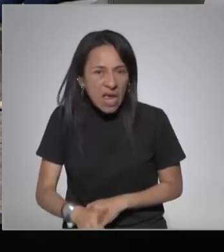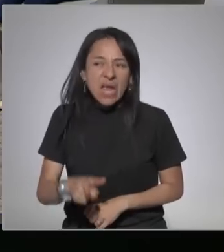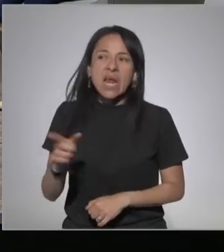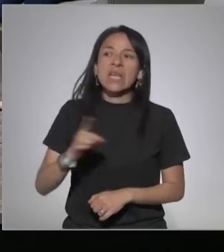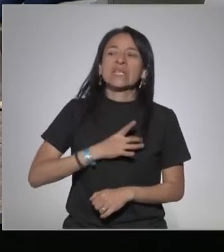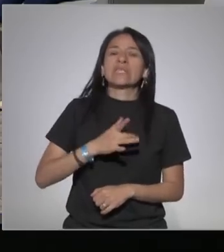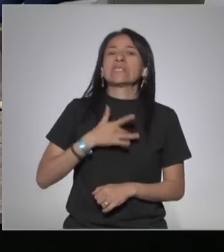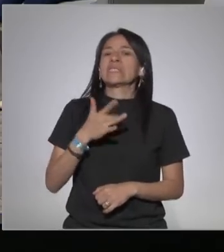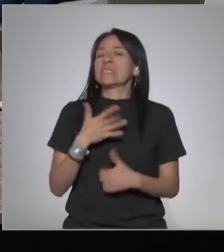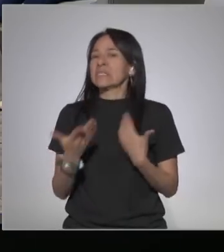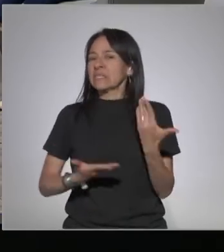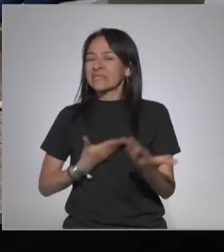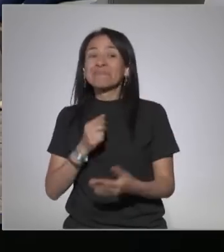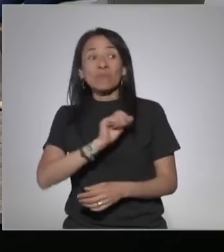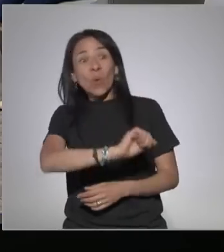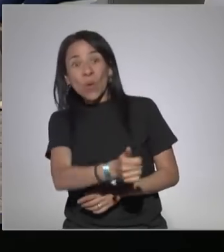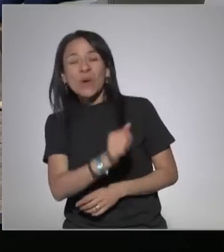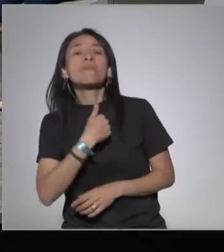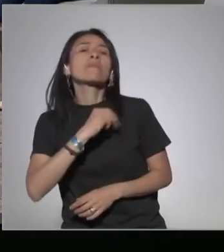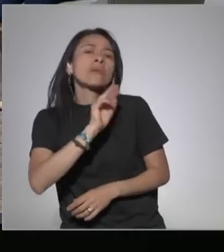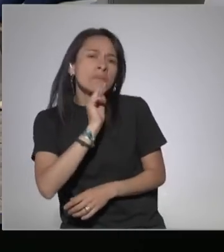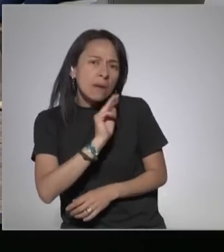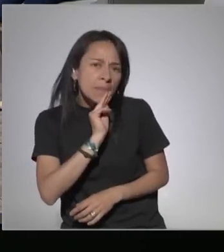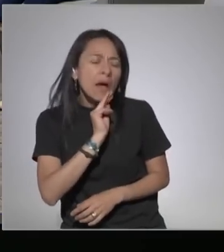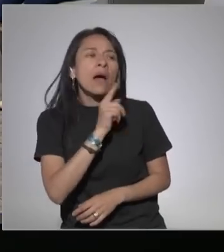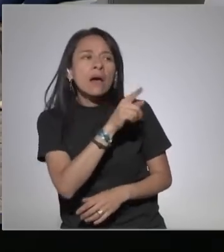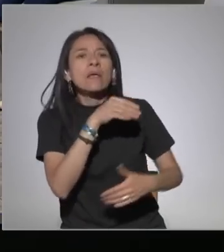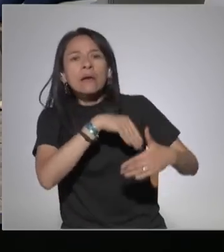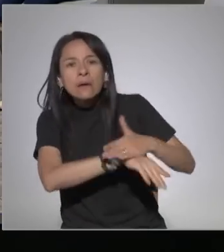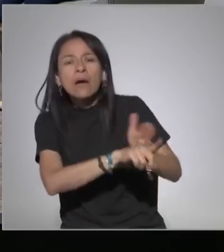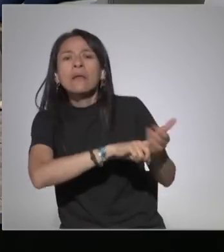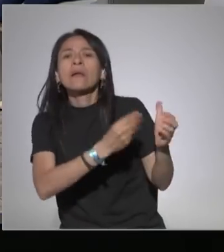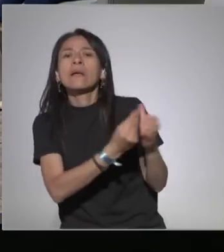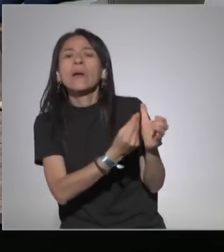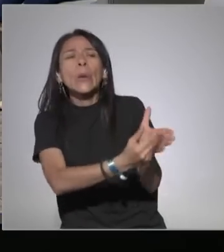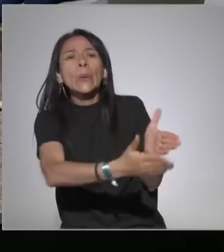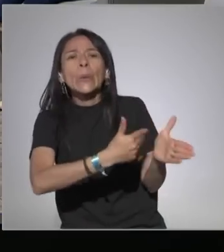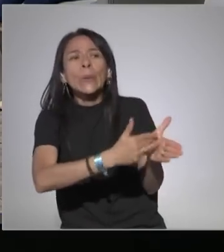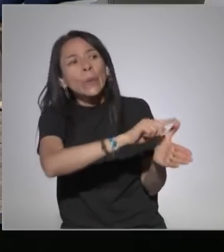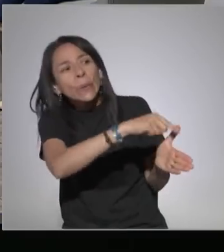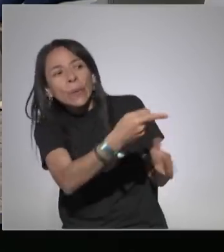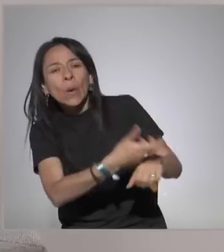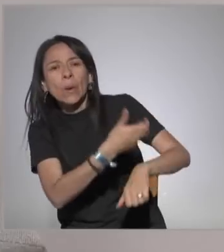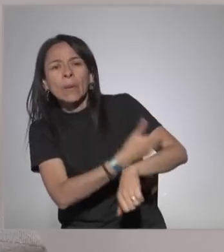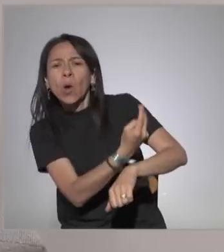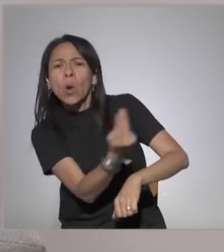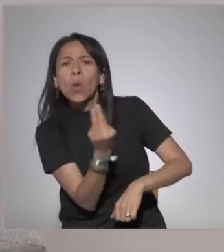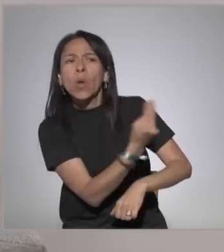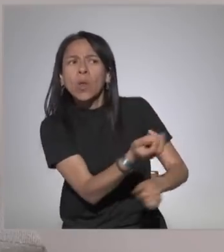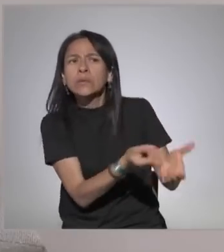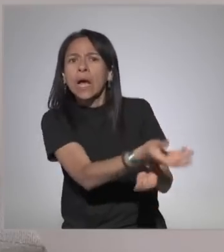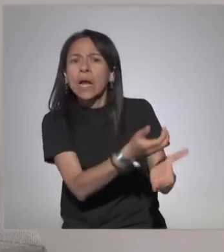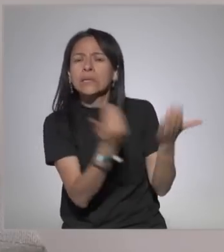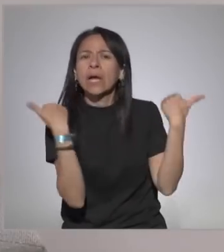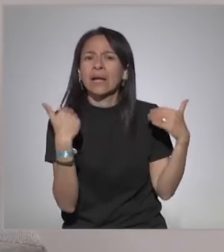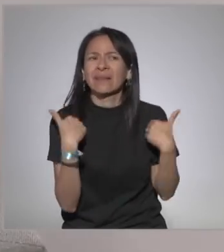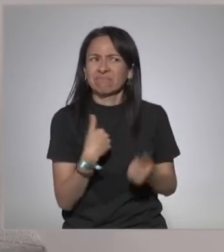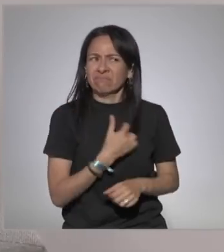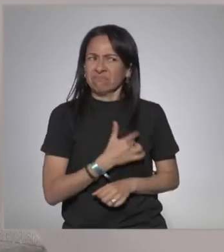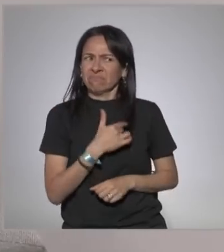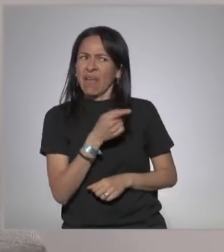llegaba, que decían, mi mamá está saliendo con un compañero de su clase de cocina y no sabemos sus intenciones. Y la pregunta es, eso es de tu incumbencia. O